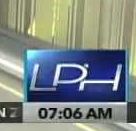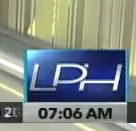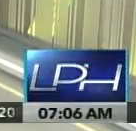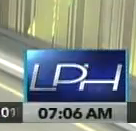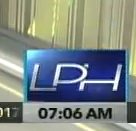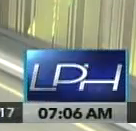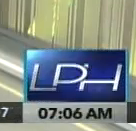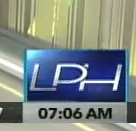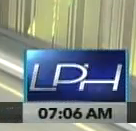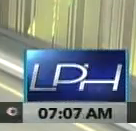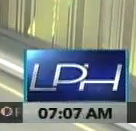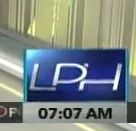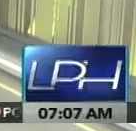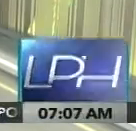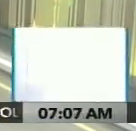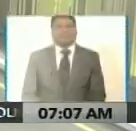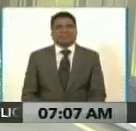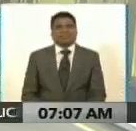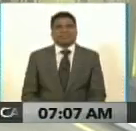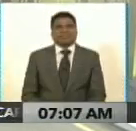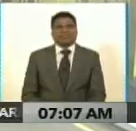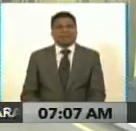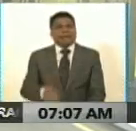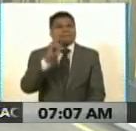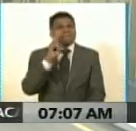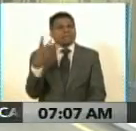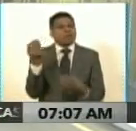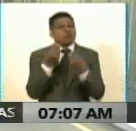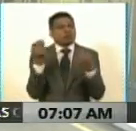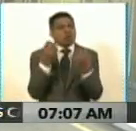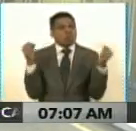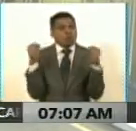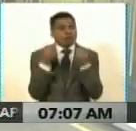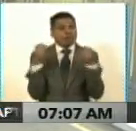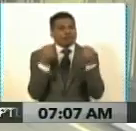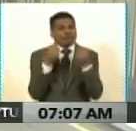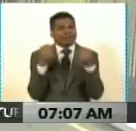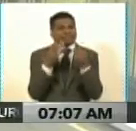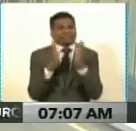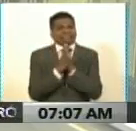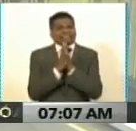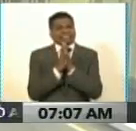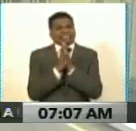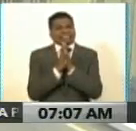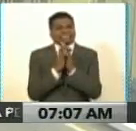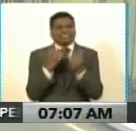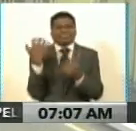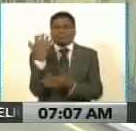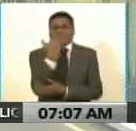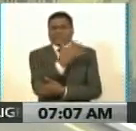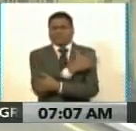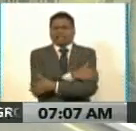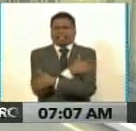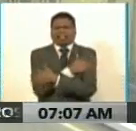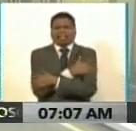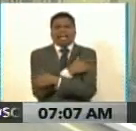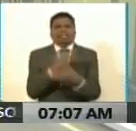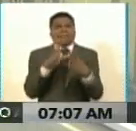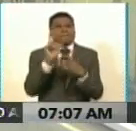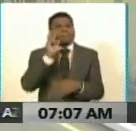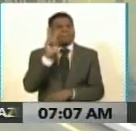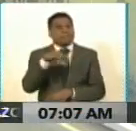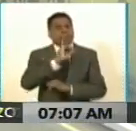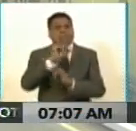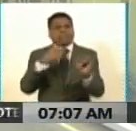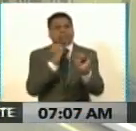ya viamos Cómo está el clima en los Andes venezolanos bastante frío sobre esta época del mes de enero y también veos cómo estaba la situación internacional tocando